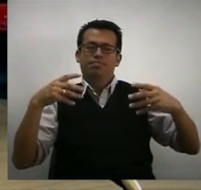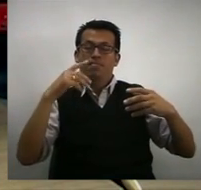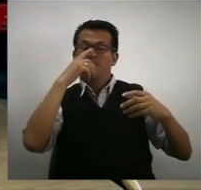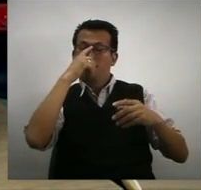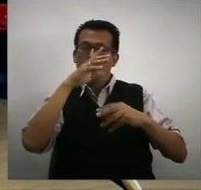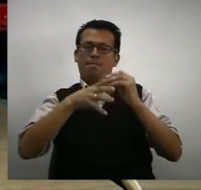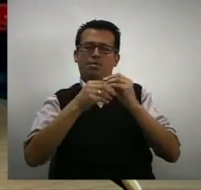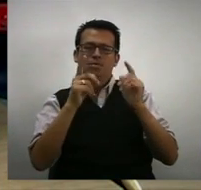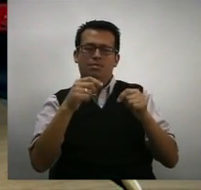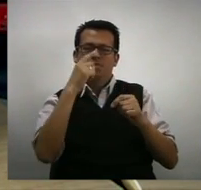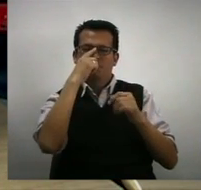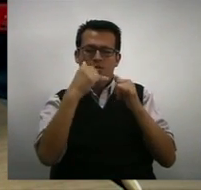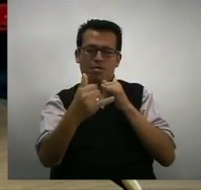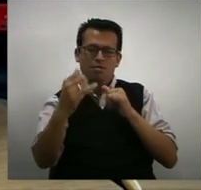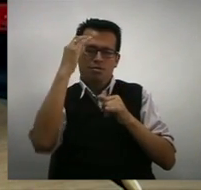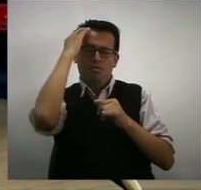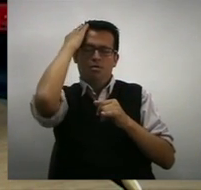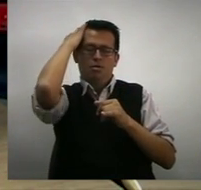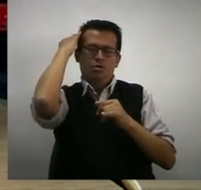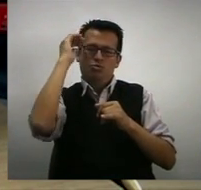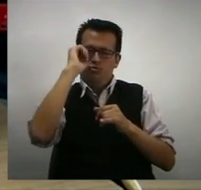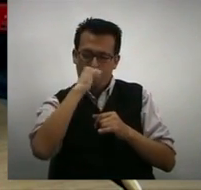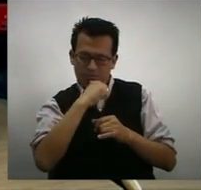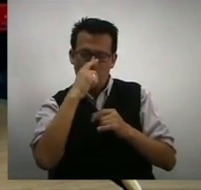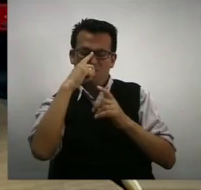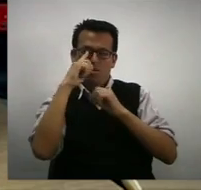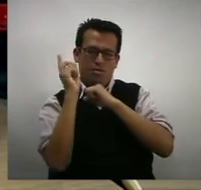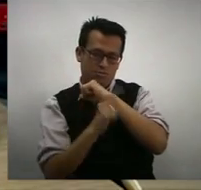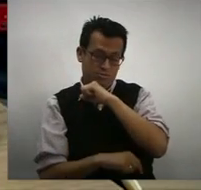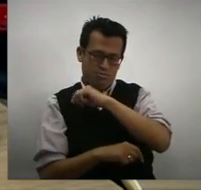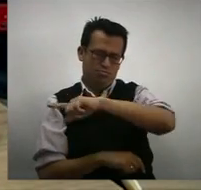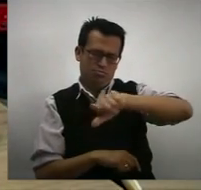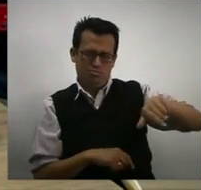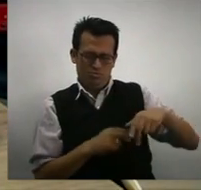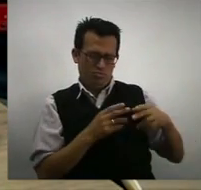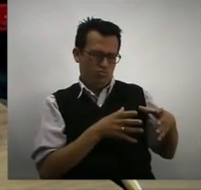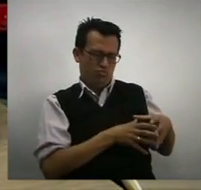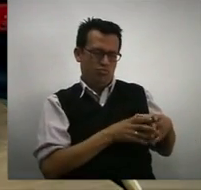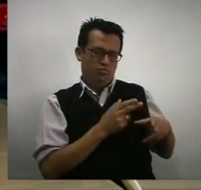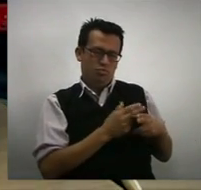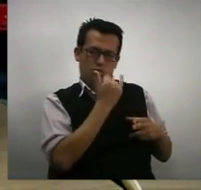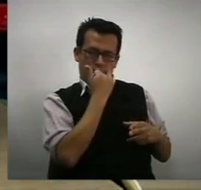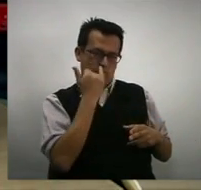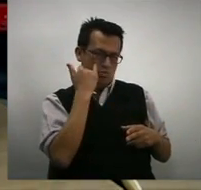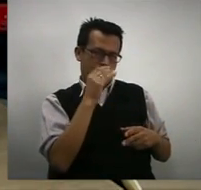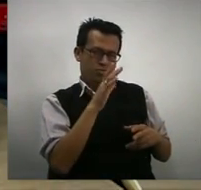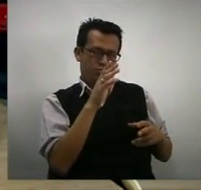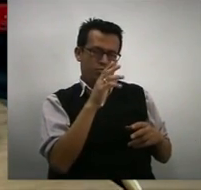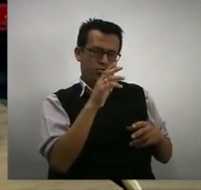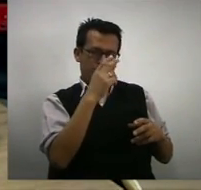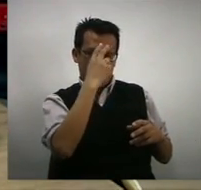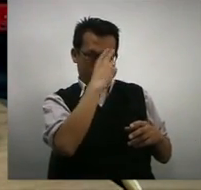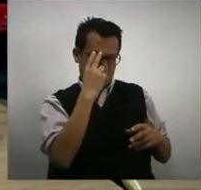Newman, y en las ideas de sufrimiento, castigo y redención involucrados en los ritos judeocristianos. Bueno,